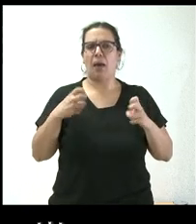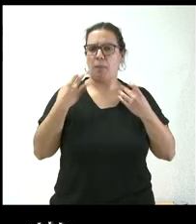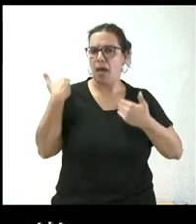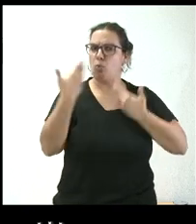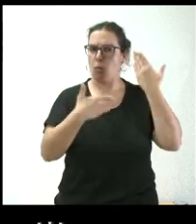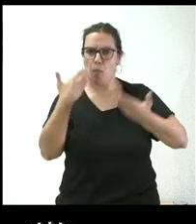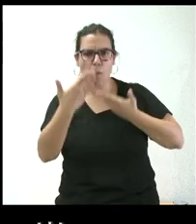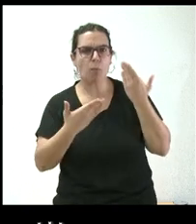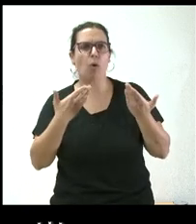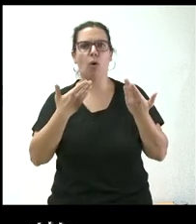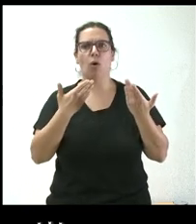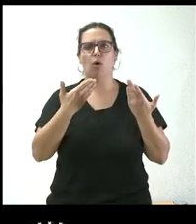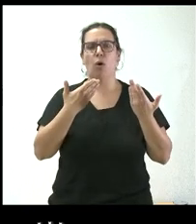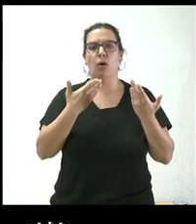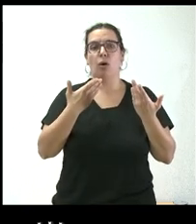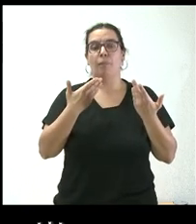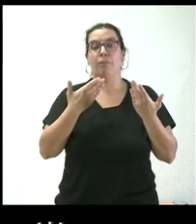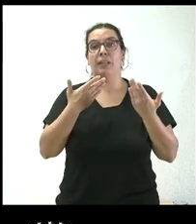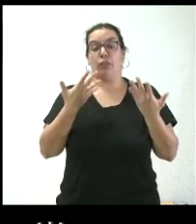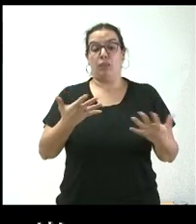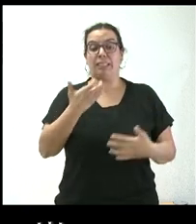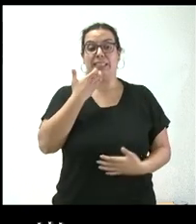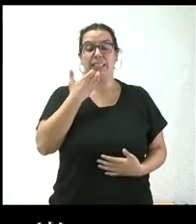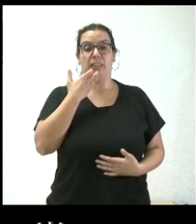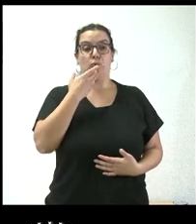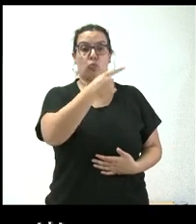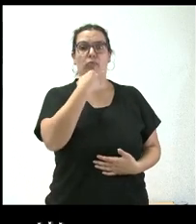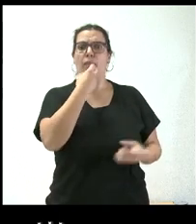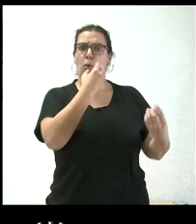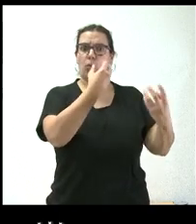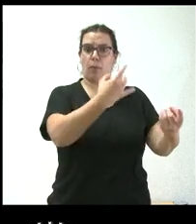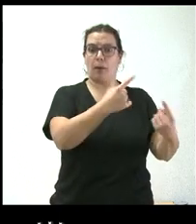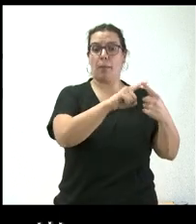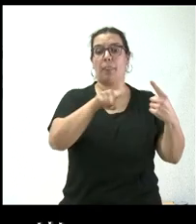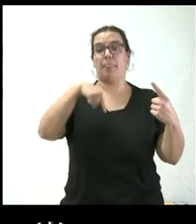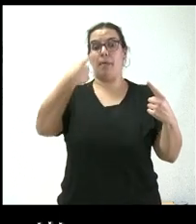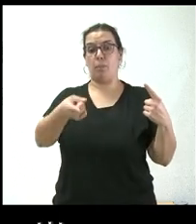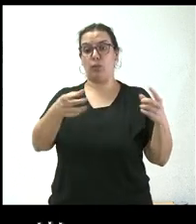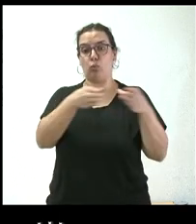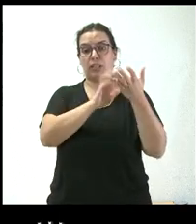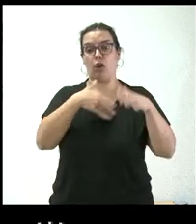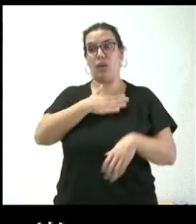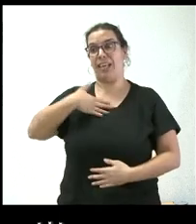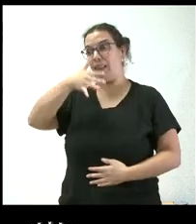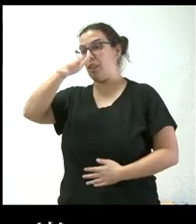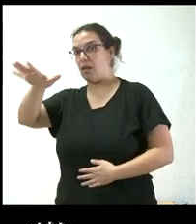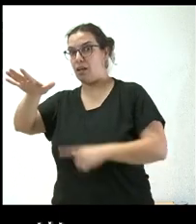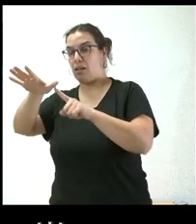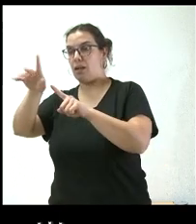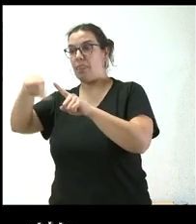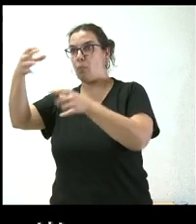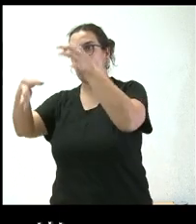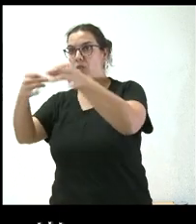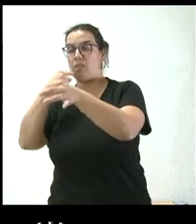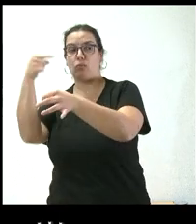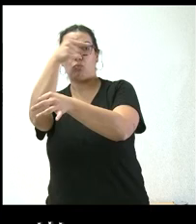y que iban a analizar lo otro me refiero a qué visos ven de si la demanda que plantea la junta pueda tener éxito cuando ha sido la junta